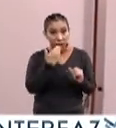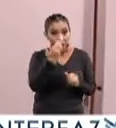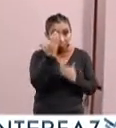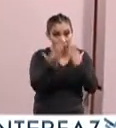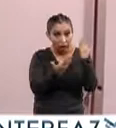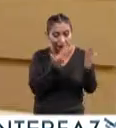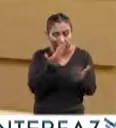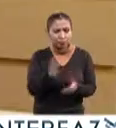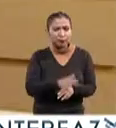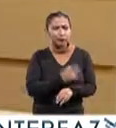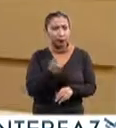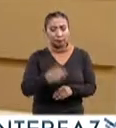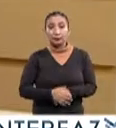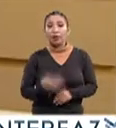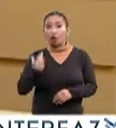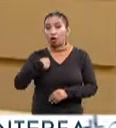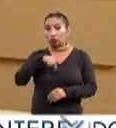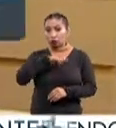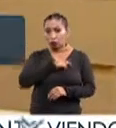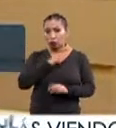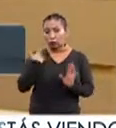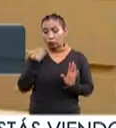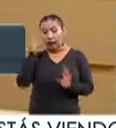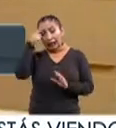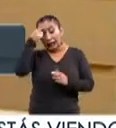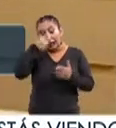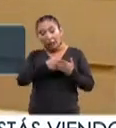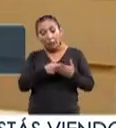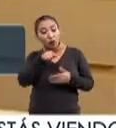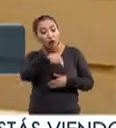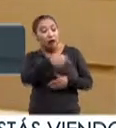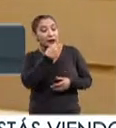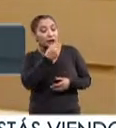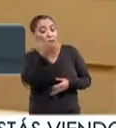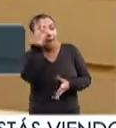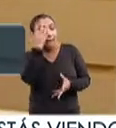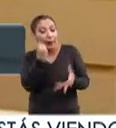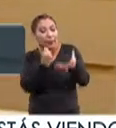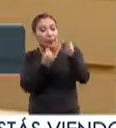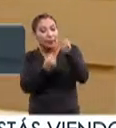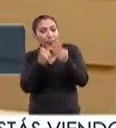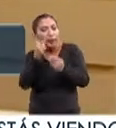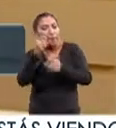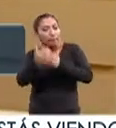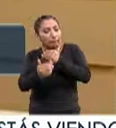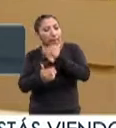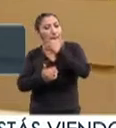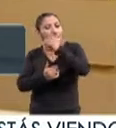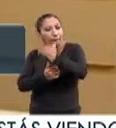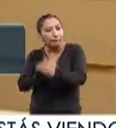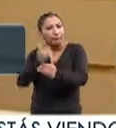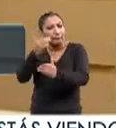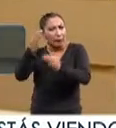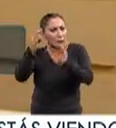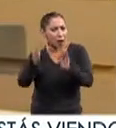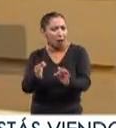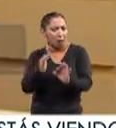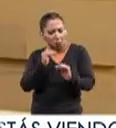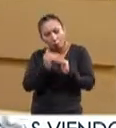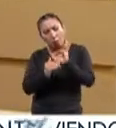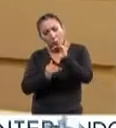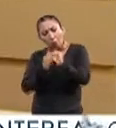escolar deseado. Lo que nosotros estamos esperando es que el niño vaya aprendiendo a un ritmo